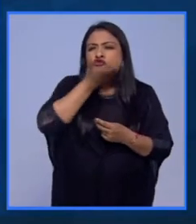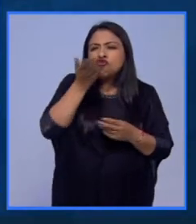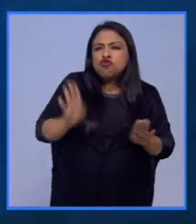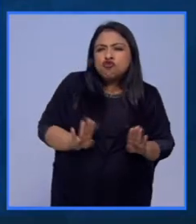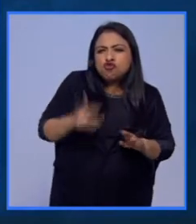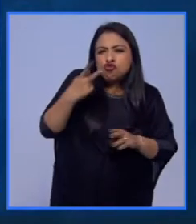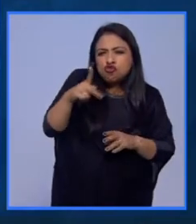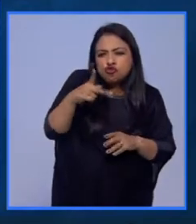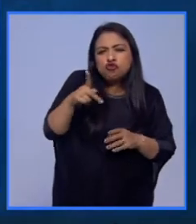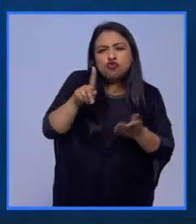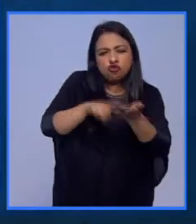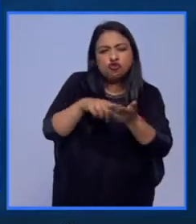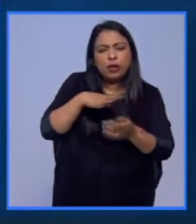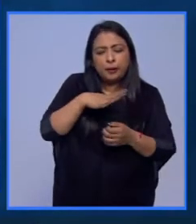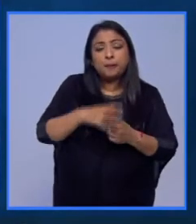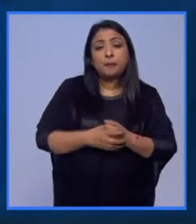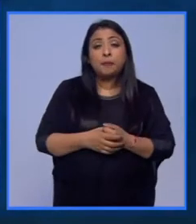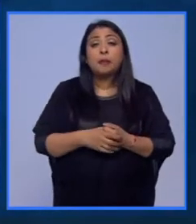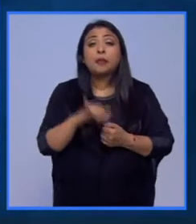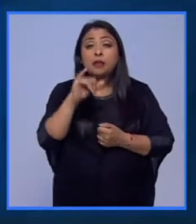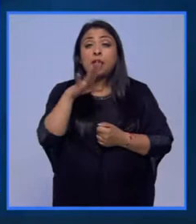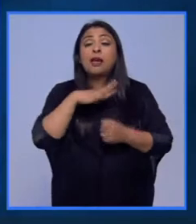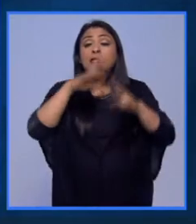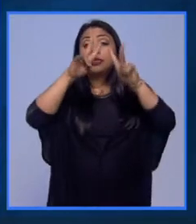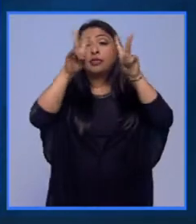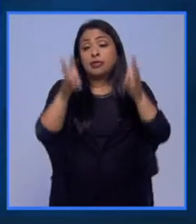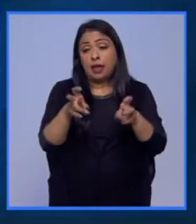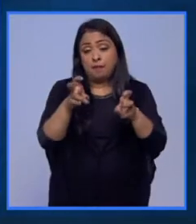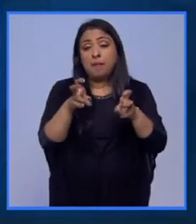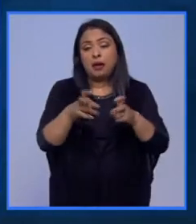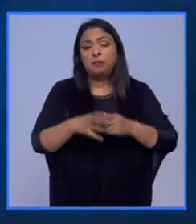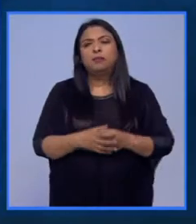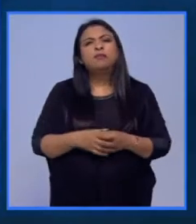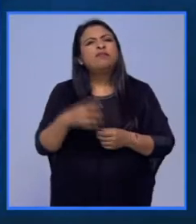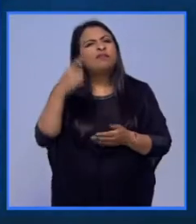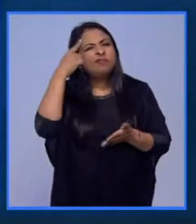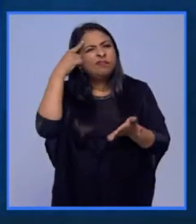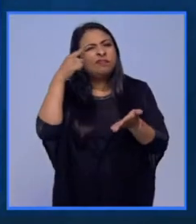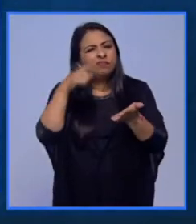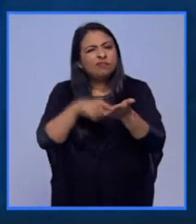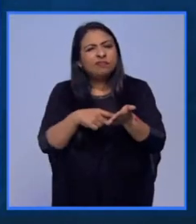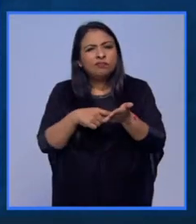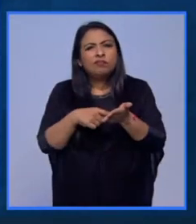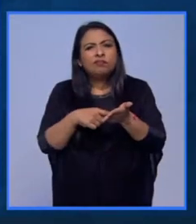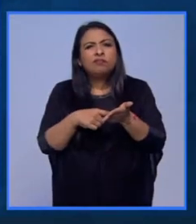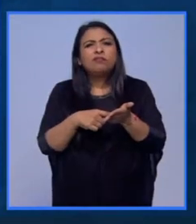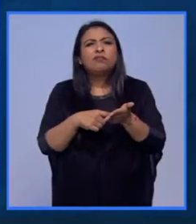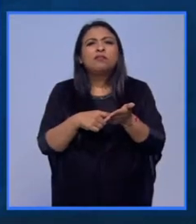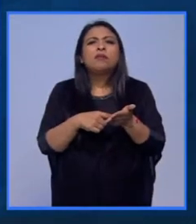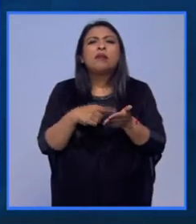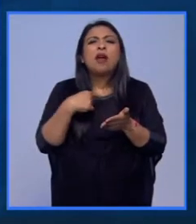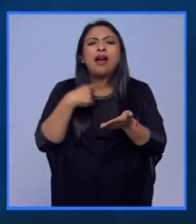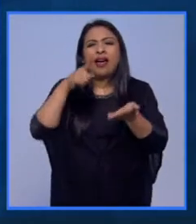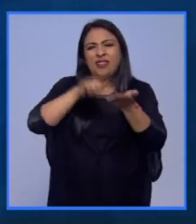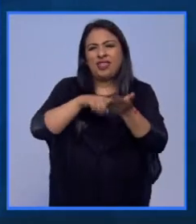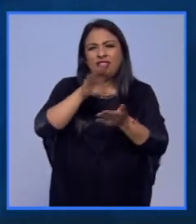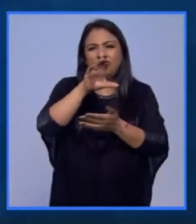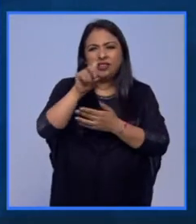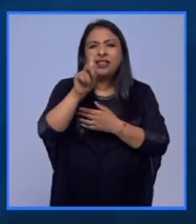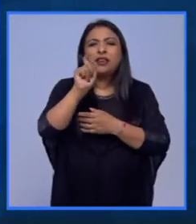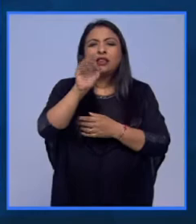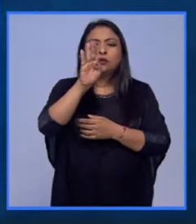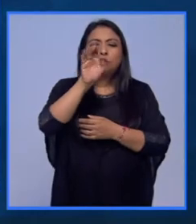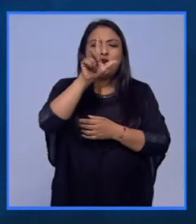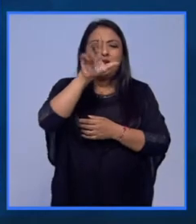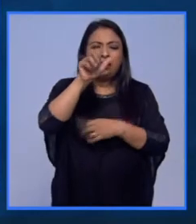puristas. Lo que sí que hay un tema que creo que le ha dado la guinda del pastel a este disco, que es la bulería